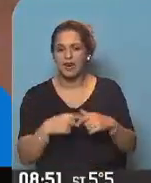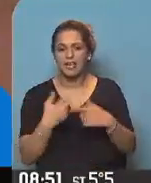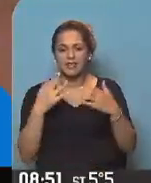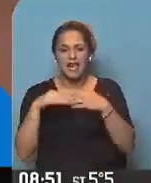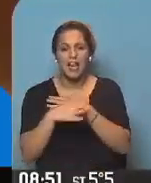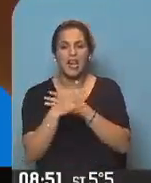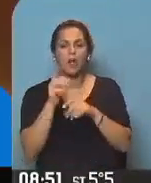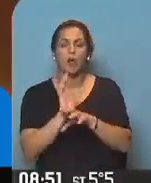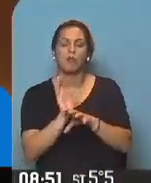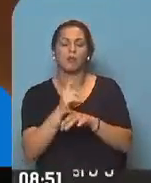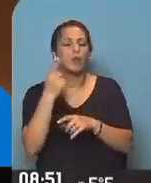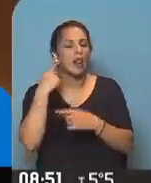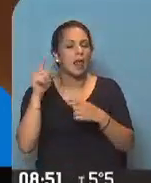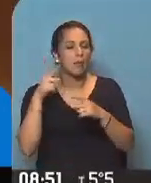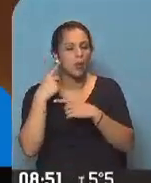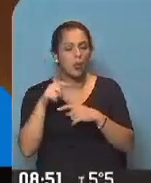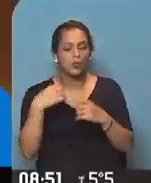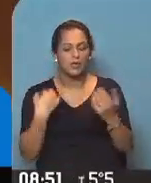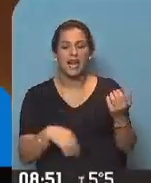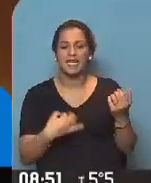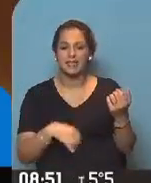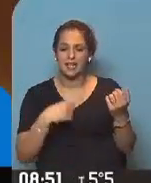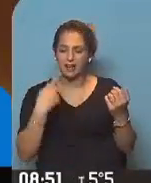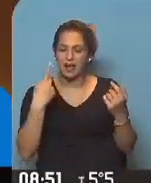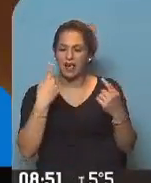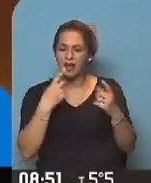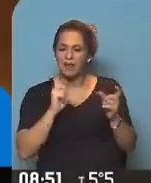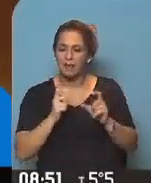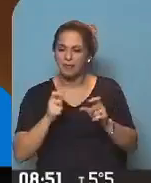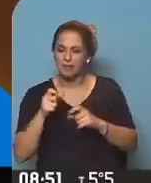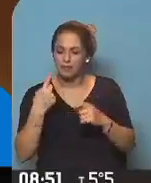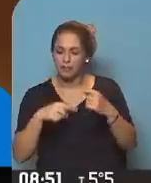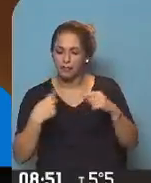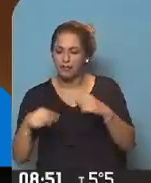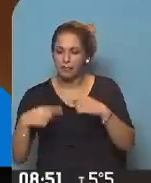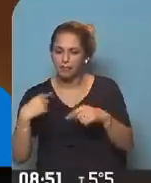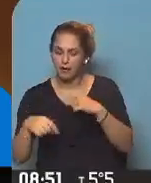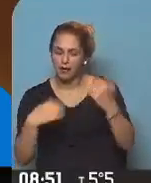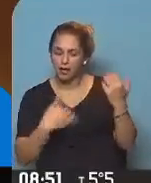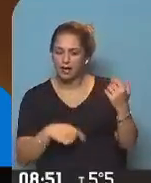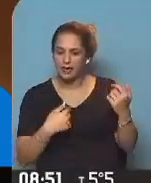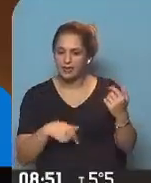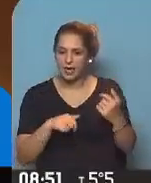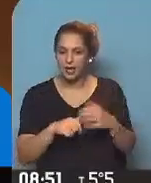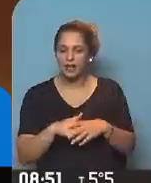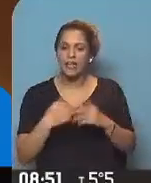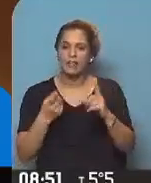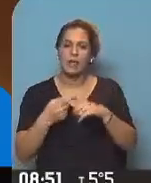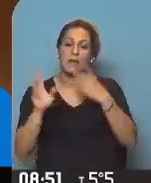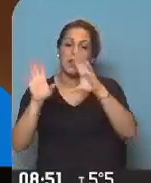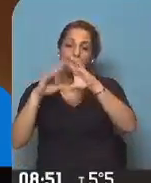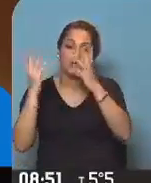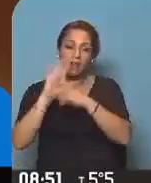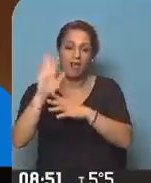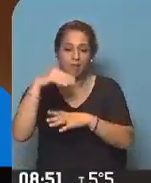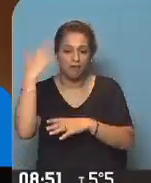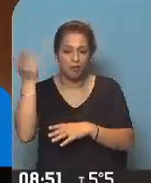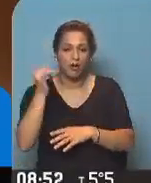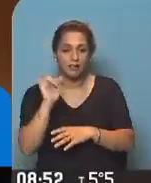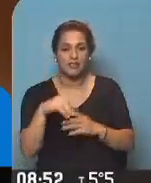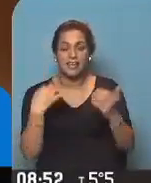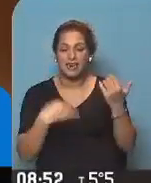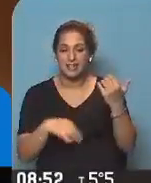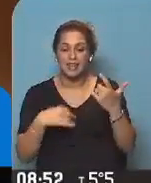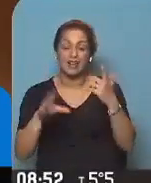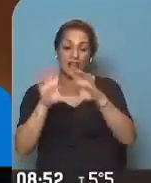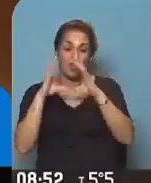musical expresado en la guitarra su internacionalismo de guitarras